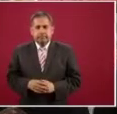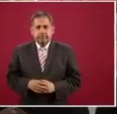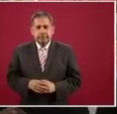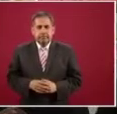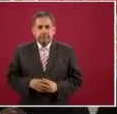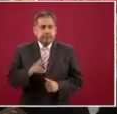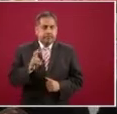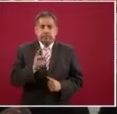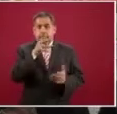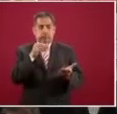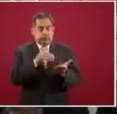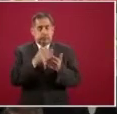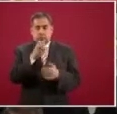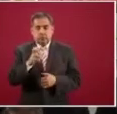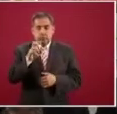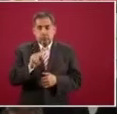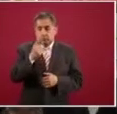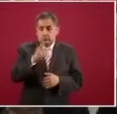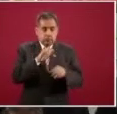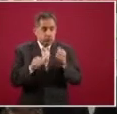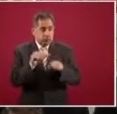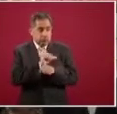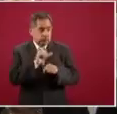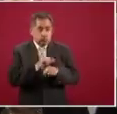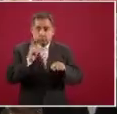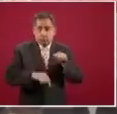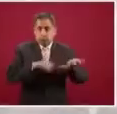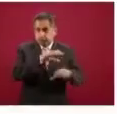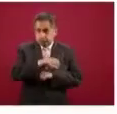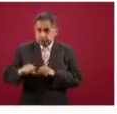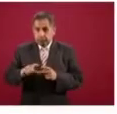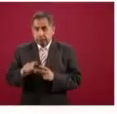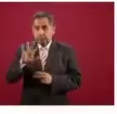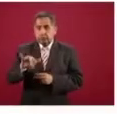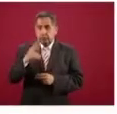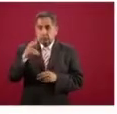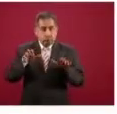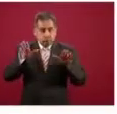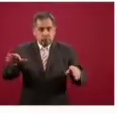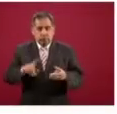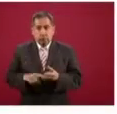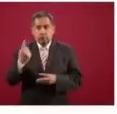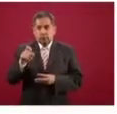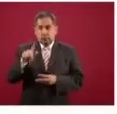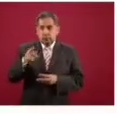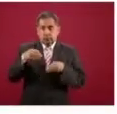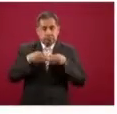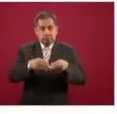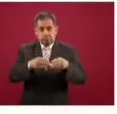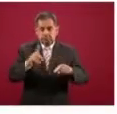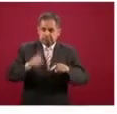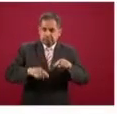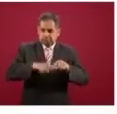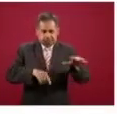334 mil 461 vehículos terrestres 54 aeronaves y 171 embarcaciones